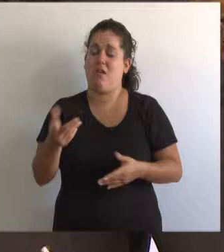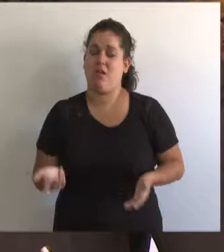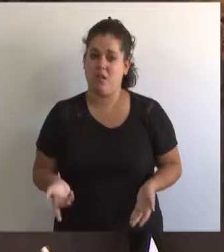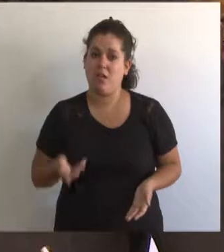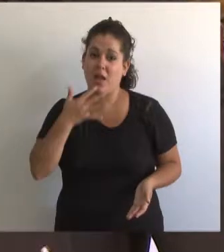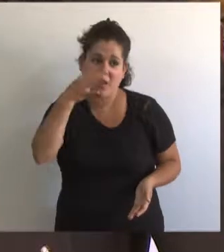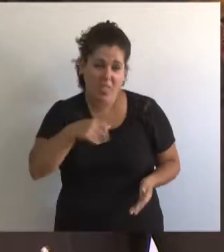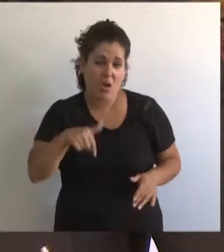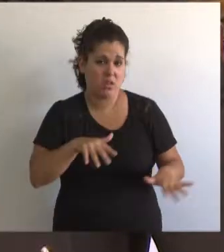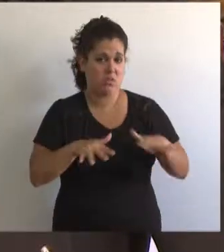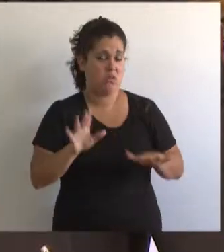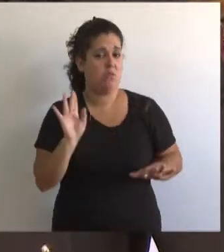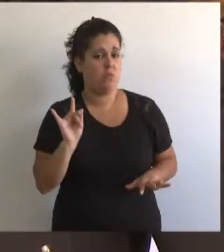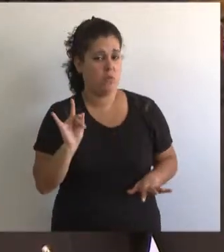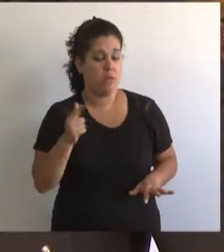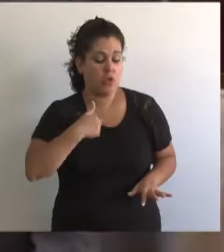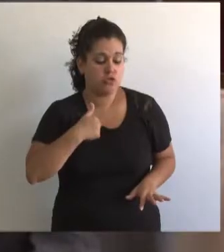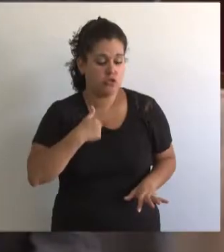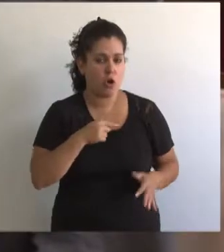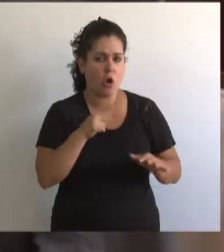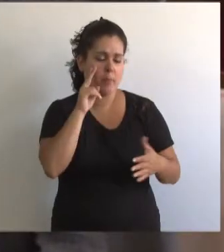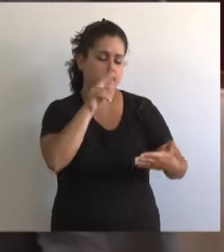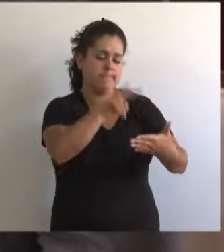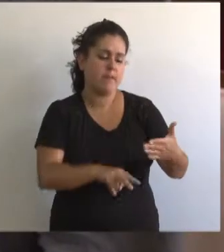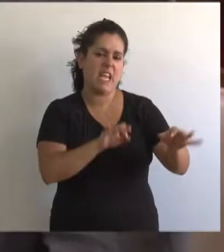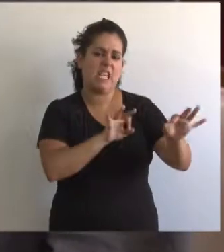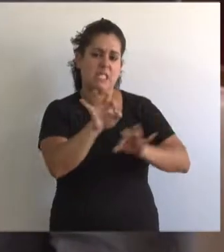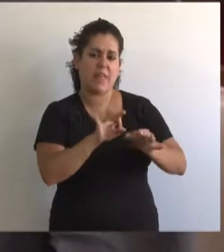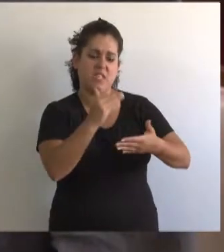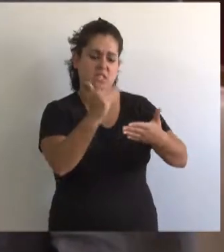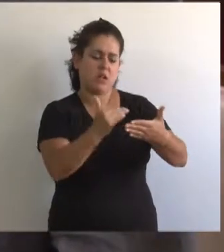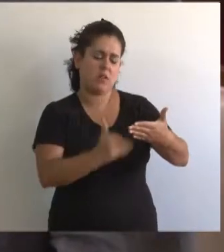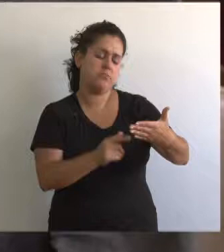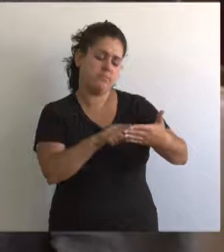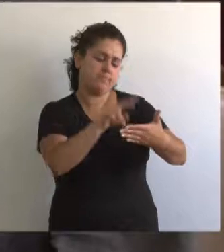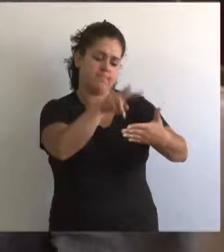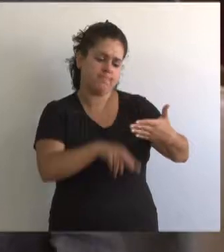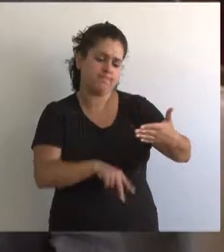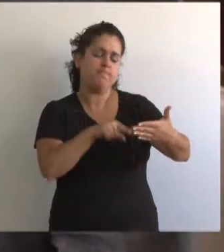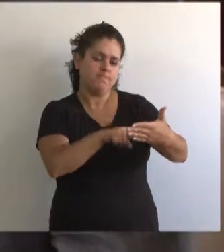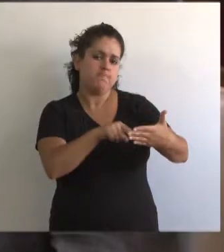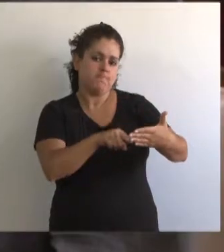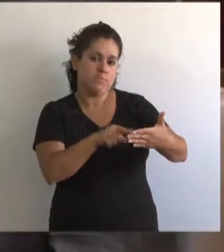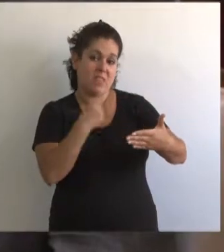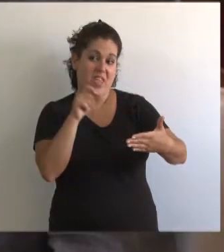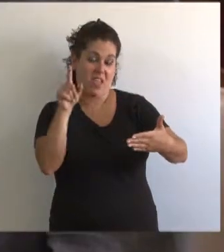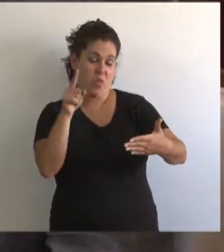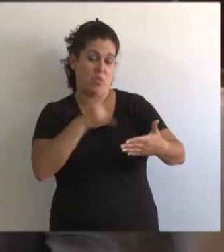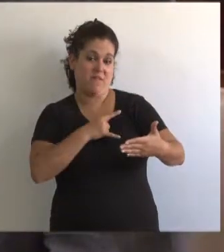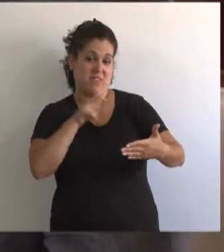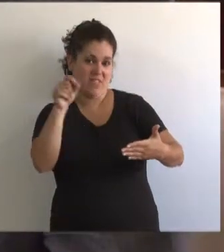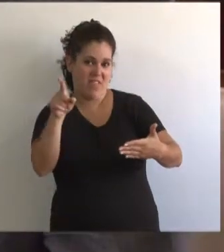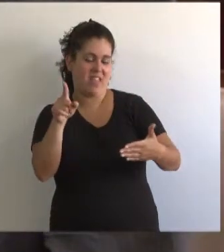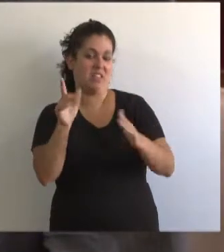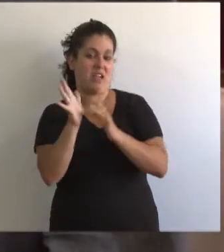verdad que estamos en una situación complicada. Yo miraba las estadísticas del observatorio de la